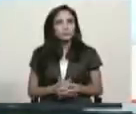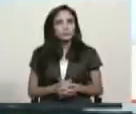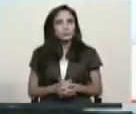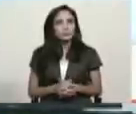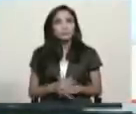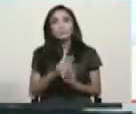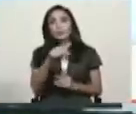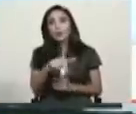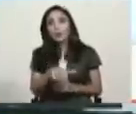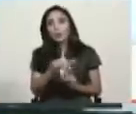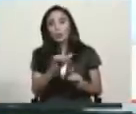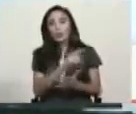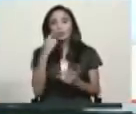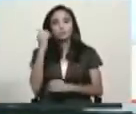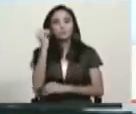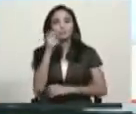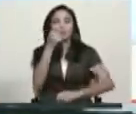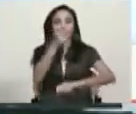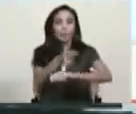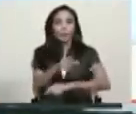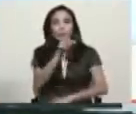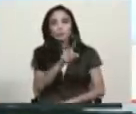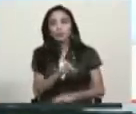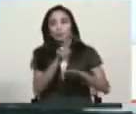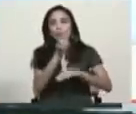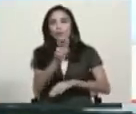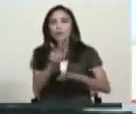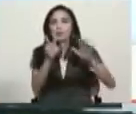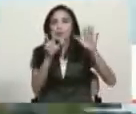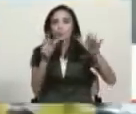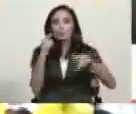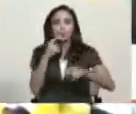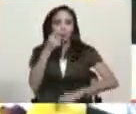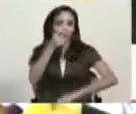Hoy se están graduando 128, ¿verdad?